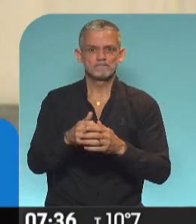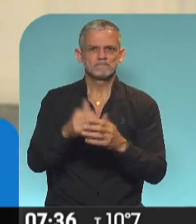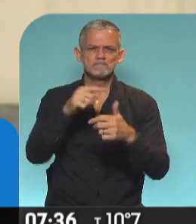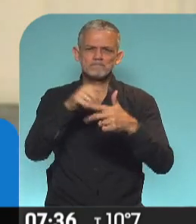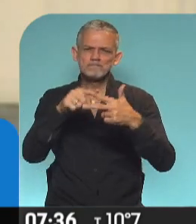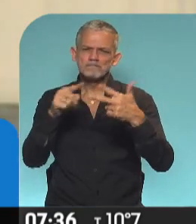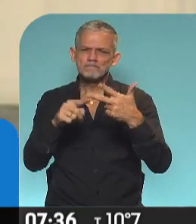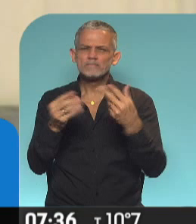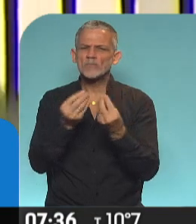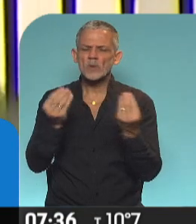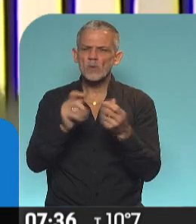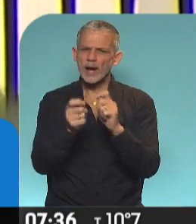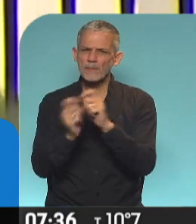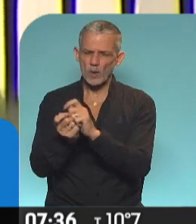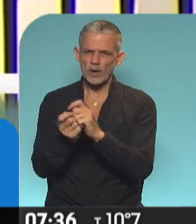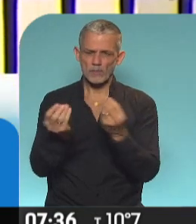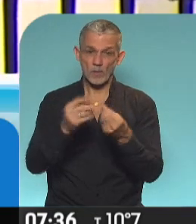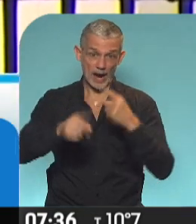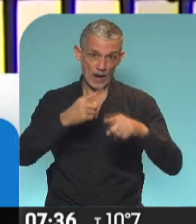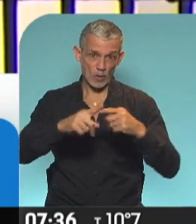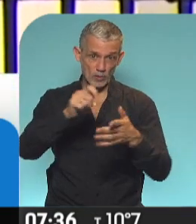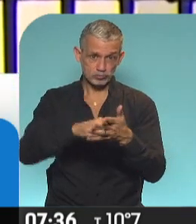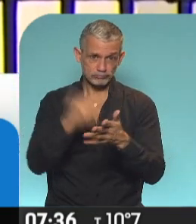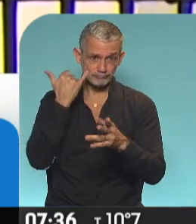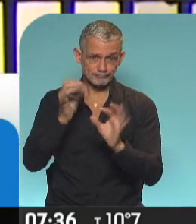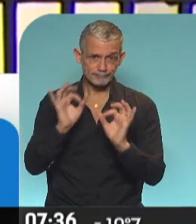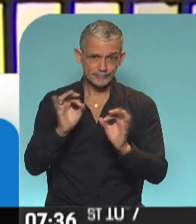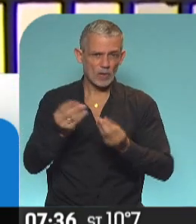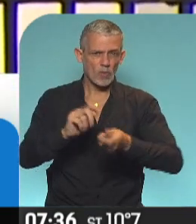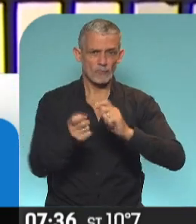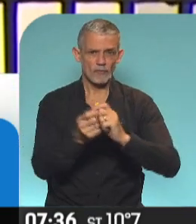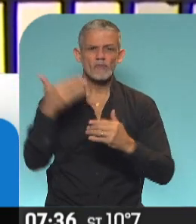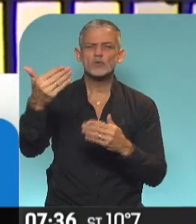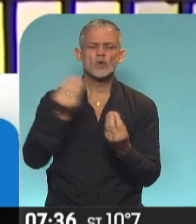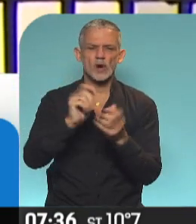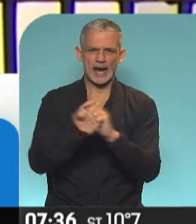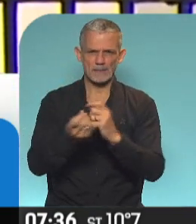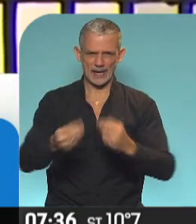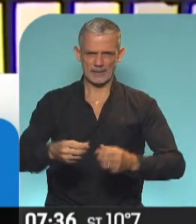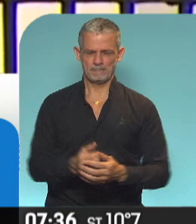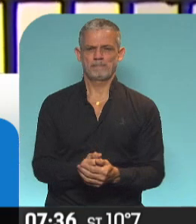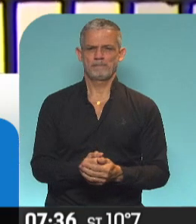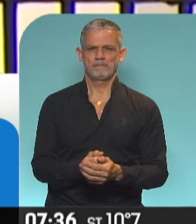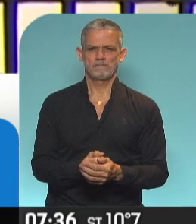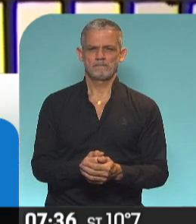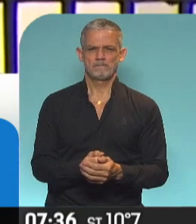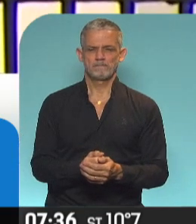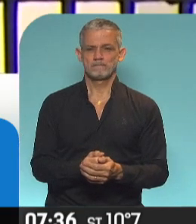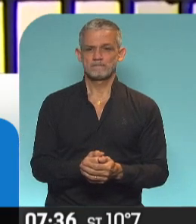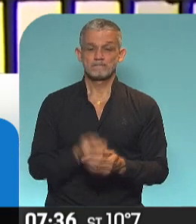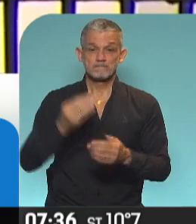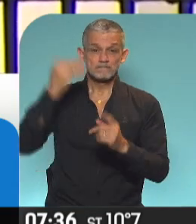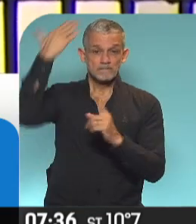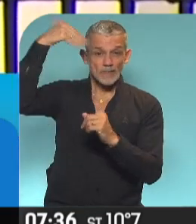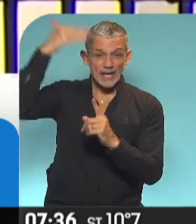4 grandes implicancias lo que de estos acuerdos. De acá, lo que significa futuro, efectivamente. lo que va a cambiar. A ver, en primer lugar, tanto